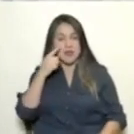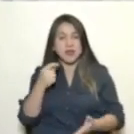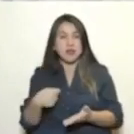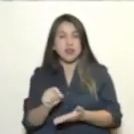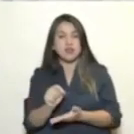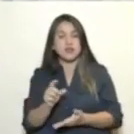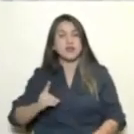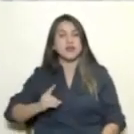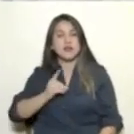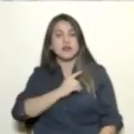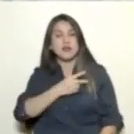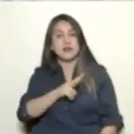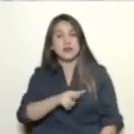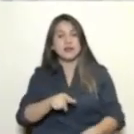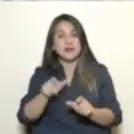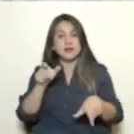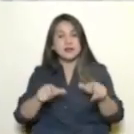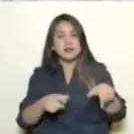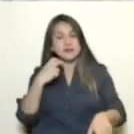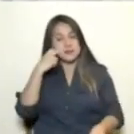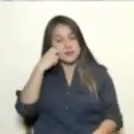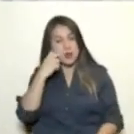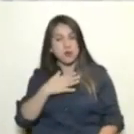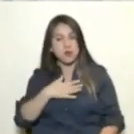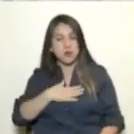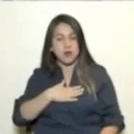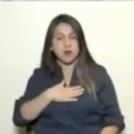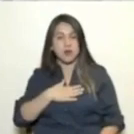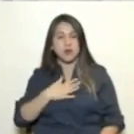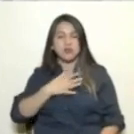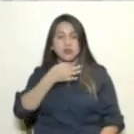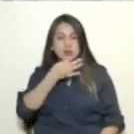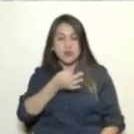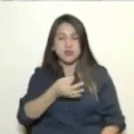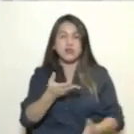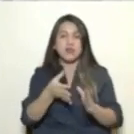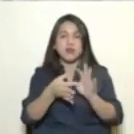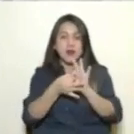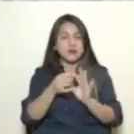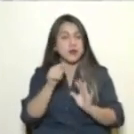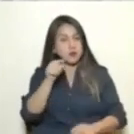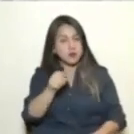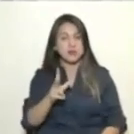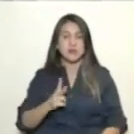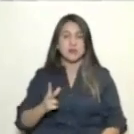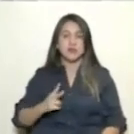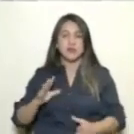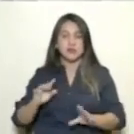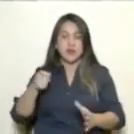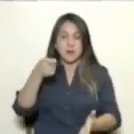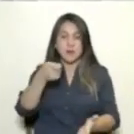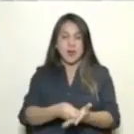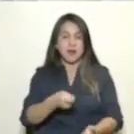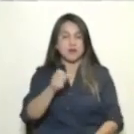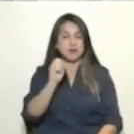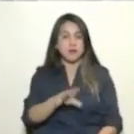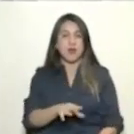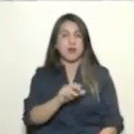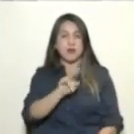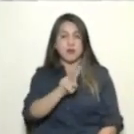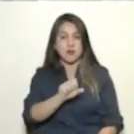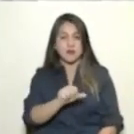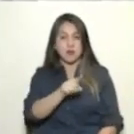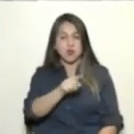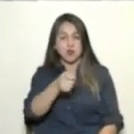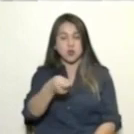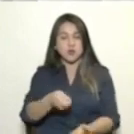Reconocer la dignidad del ser humano. Le agradezco a usted, señor, que ha pagado el IVA y con eso